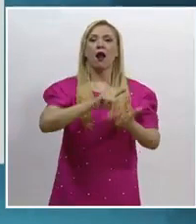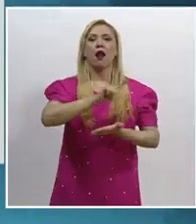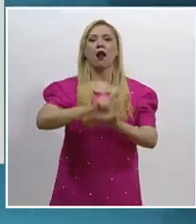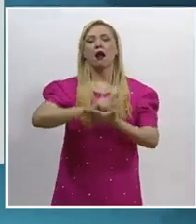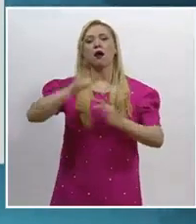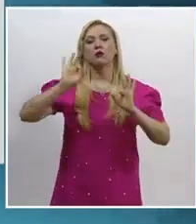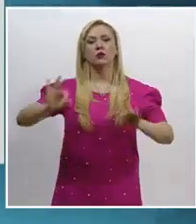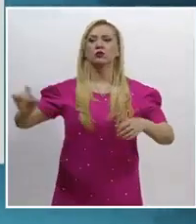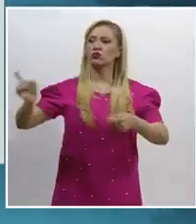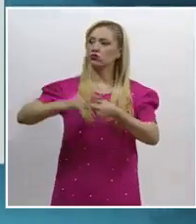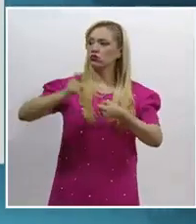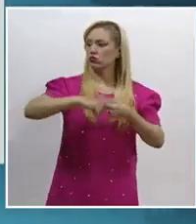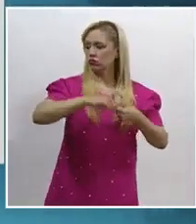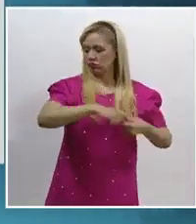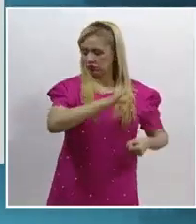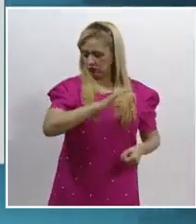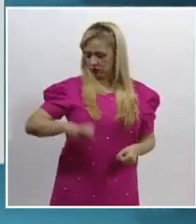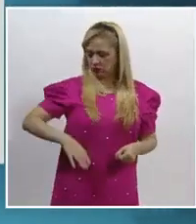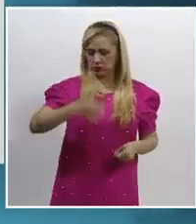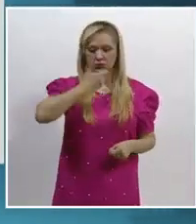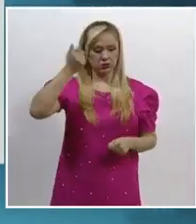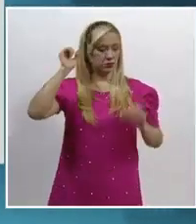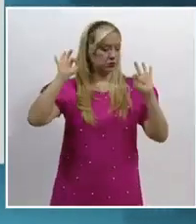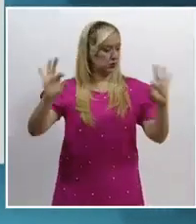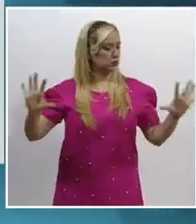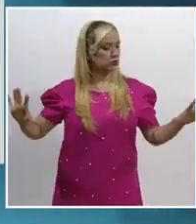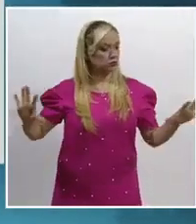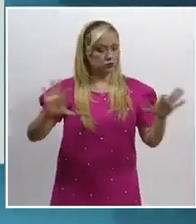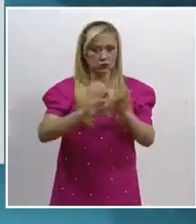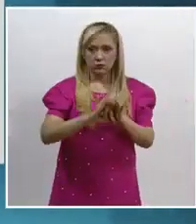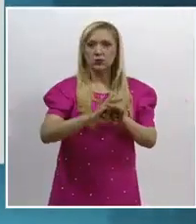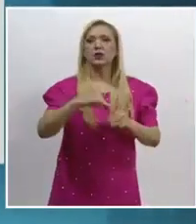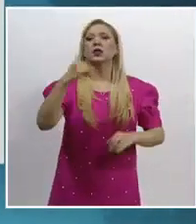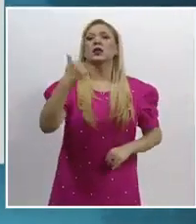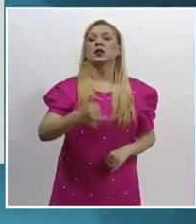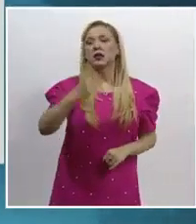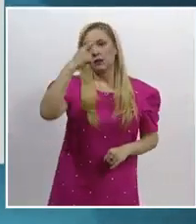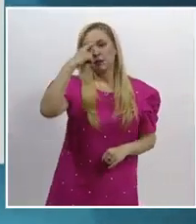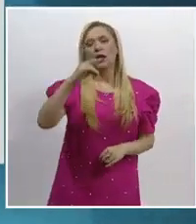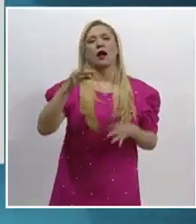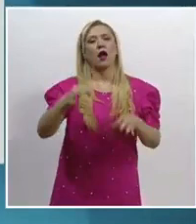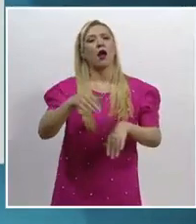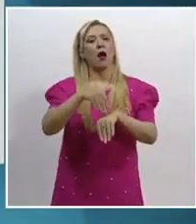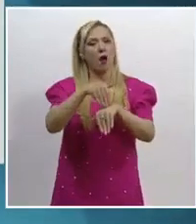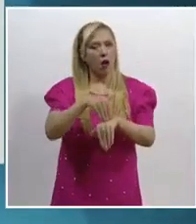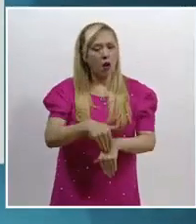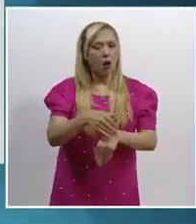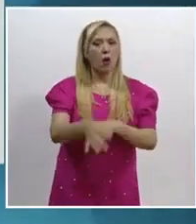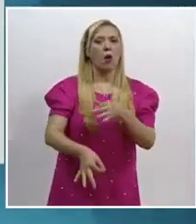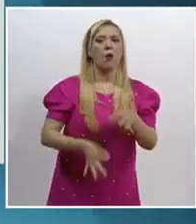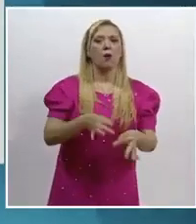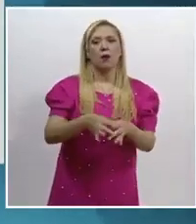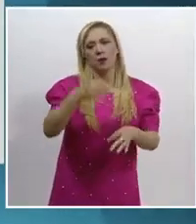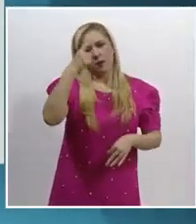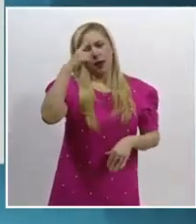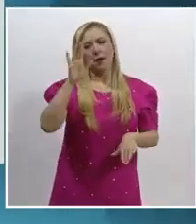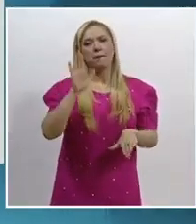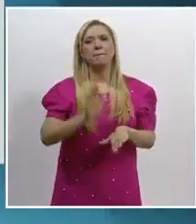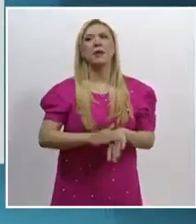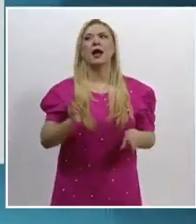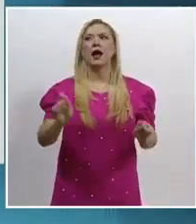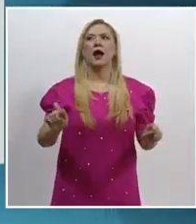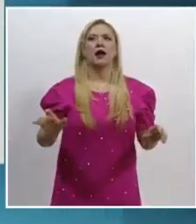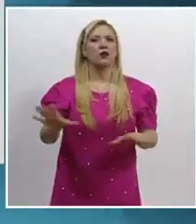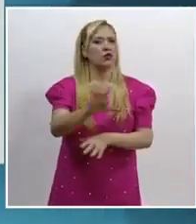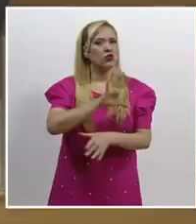el registro de candidaturas acordes con tal principio, así como medidas para su efectivo cumplimiento a fin de garantizar un modelo